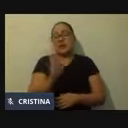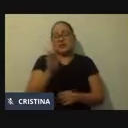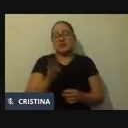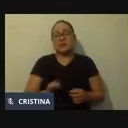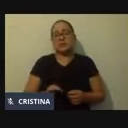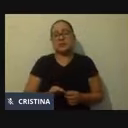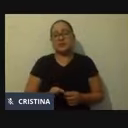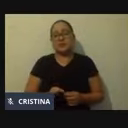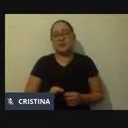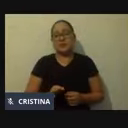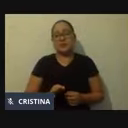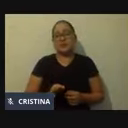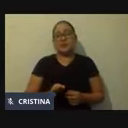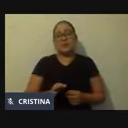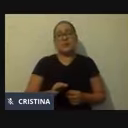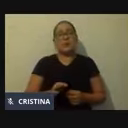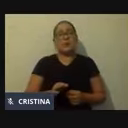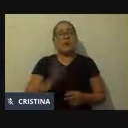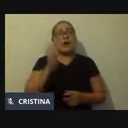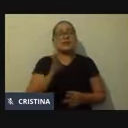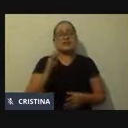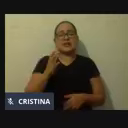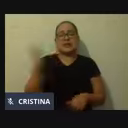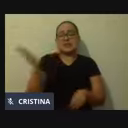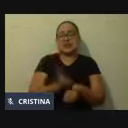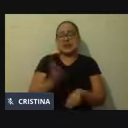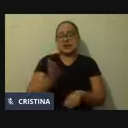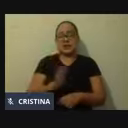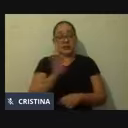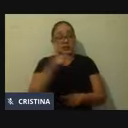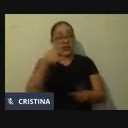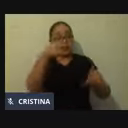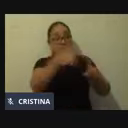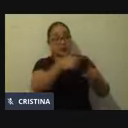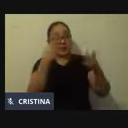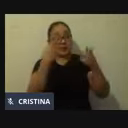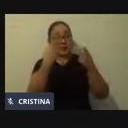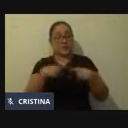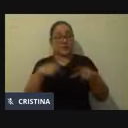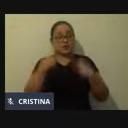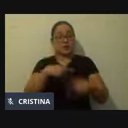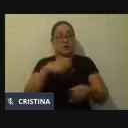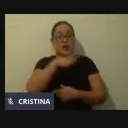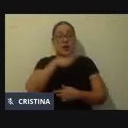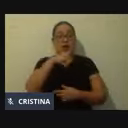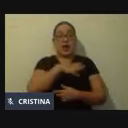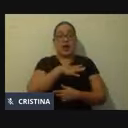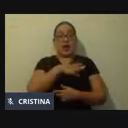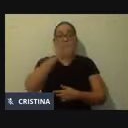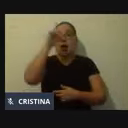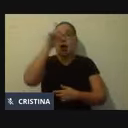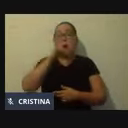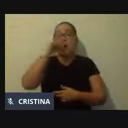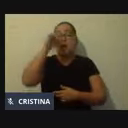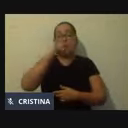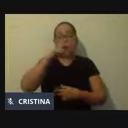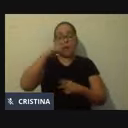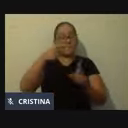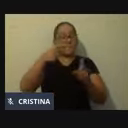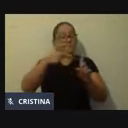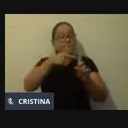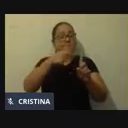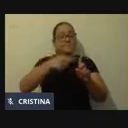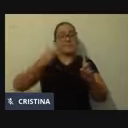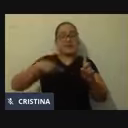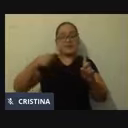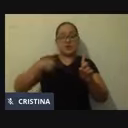el castigo de la edad media, ¿no? O sea, si tú pones una persona bajo de una gota de agua durante horas y horas y horas y horas, obviamente